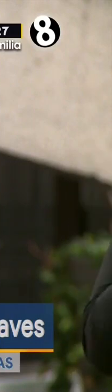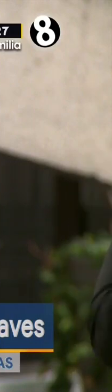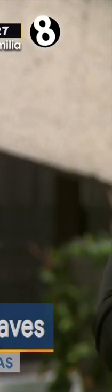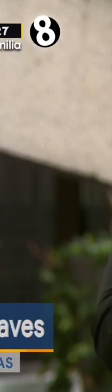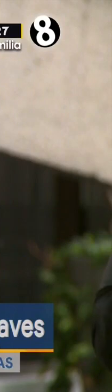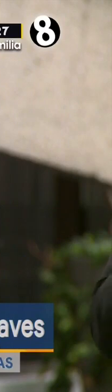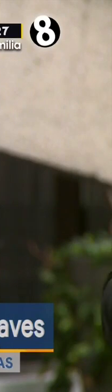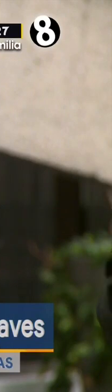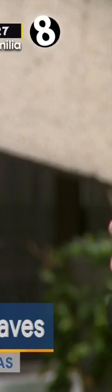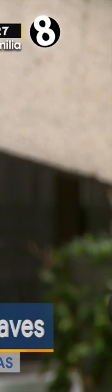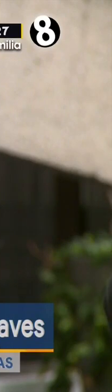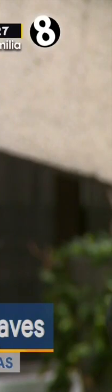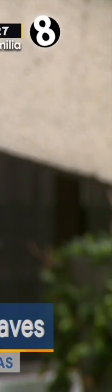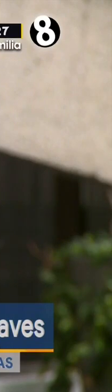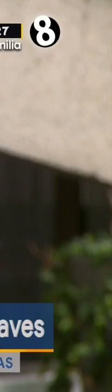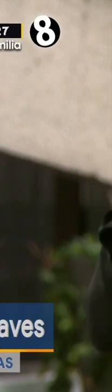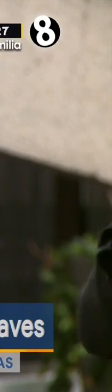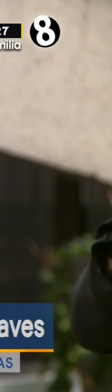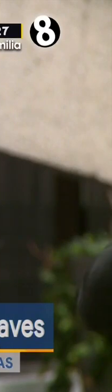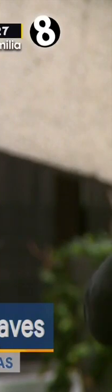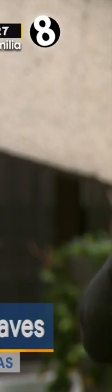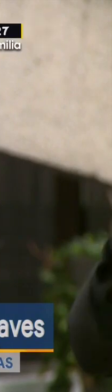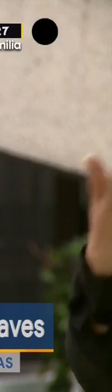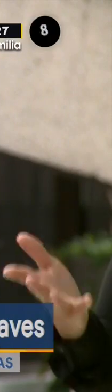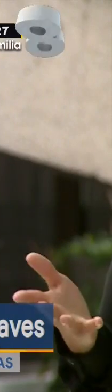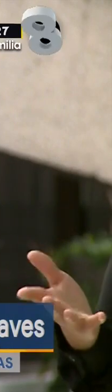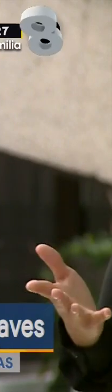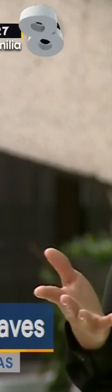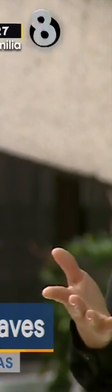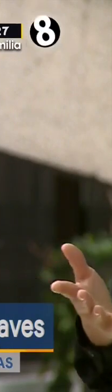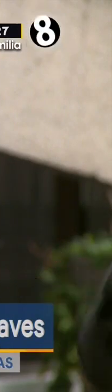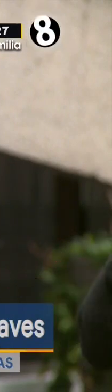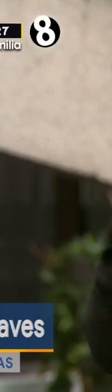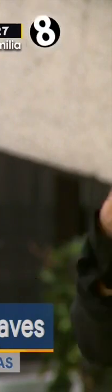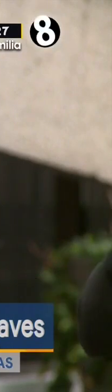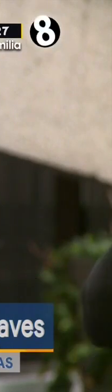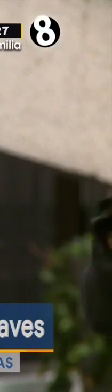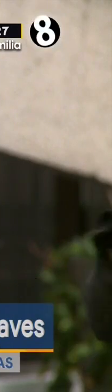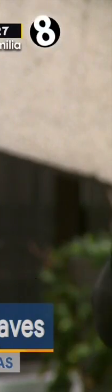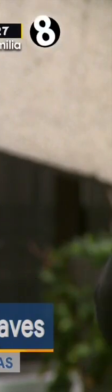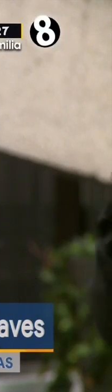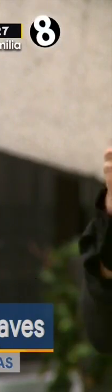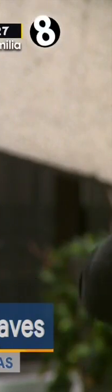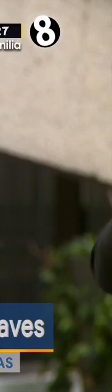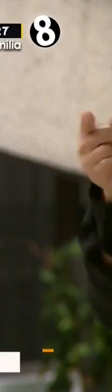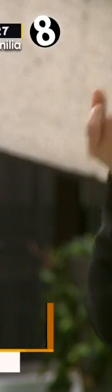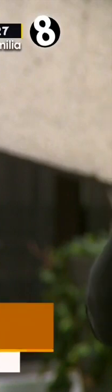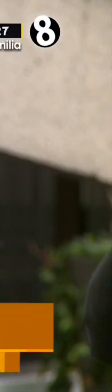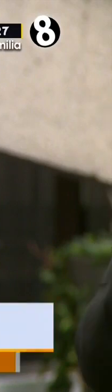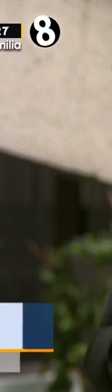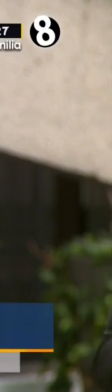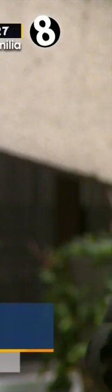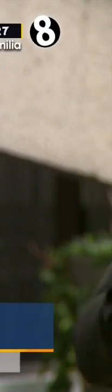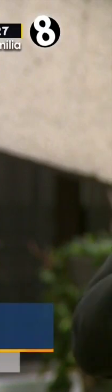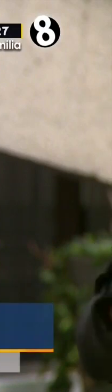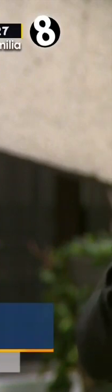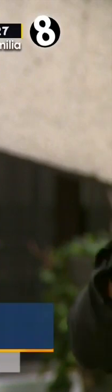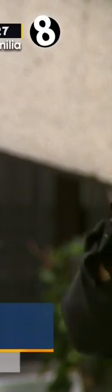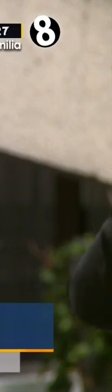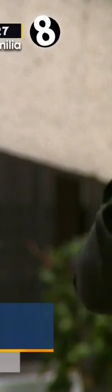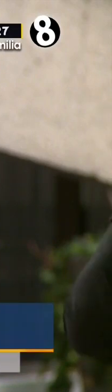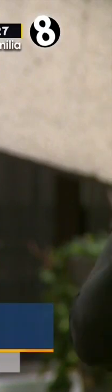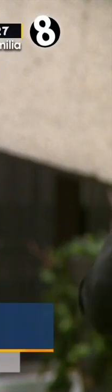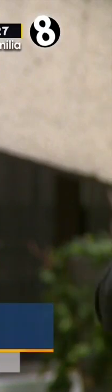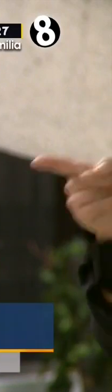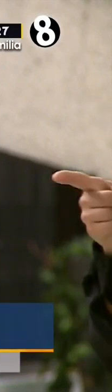su interpretación. Y aquí tenemos que tener claro una cosa. Una cosa es lo que yo comunique y otra cosa es que ustedes puedan interpretar. La verdad no la tiene usted